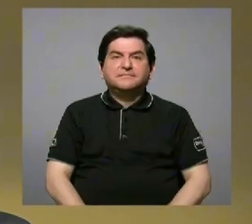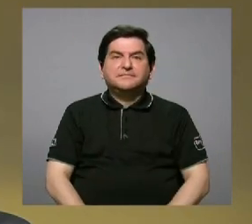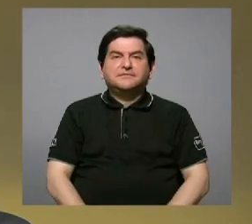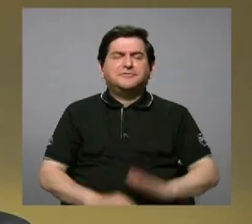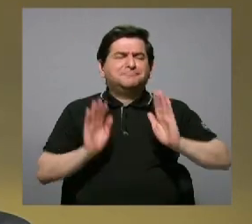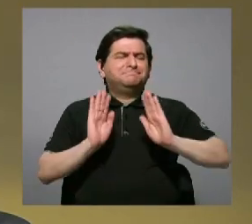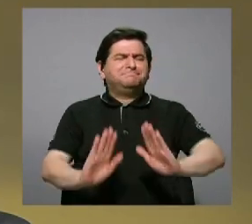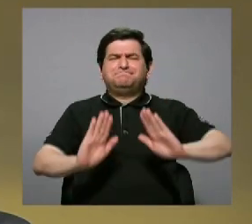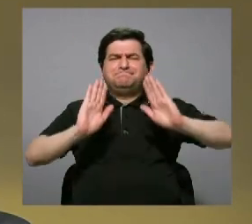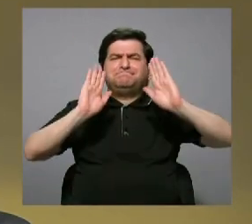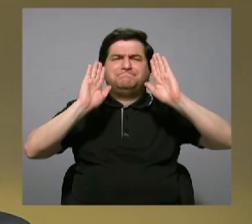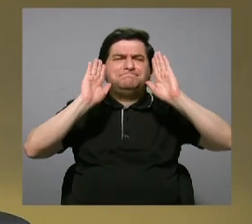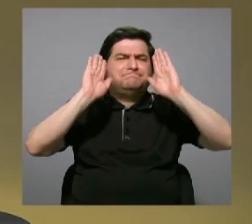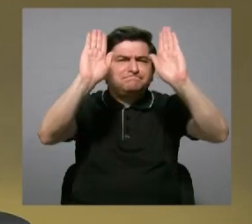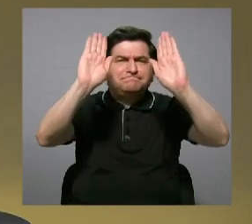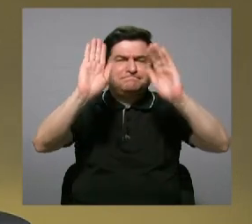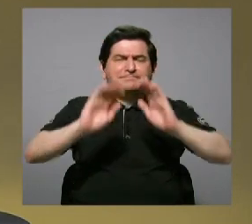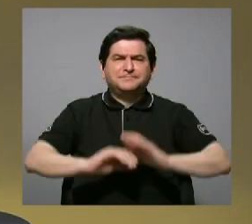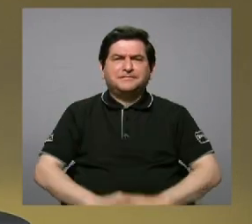maravillosa